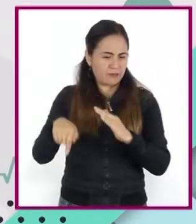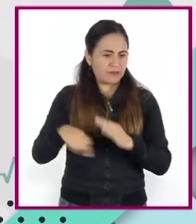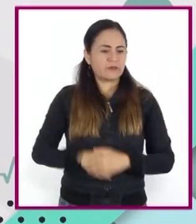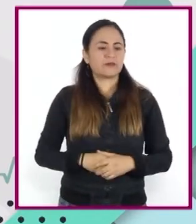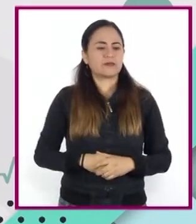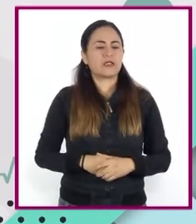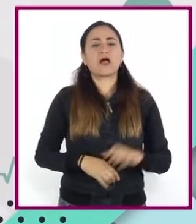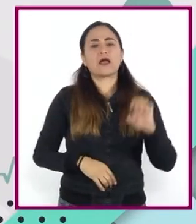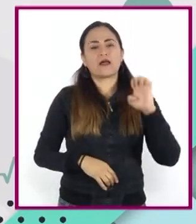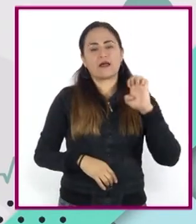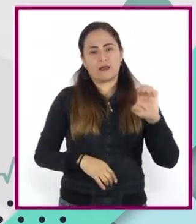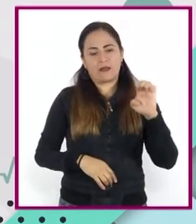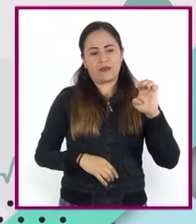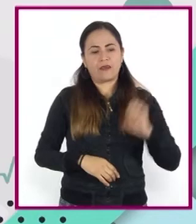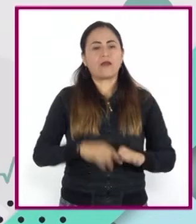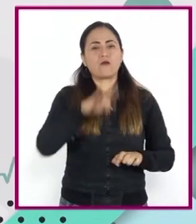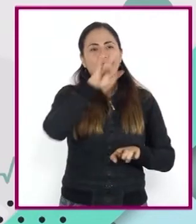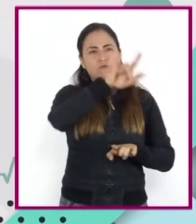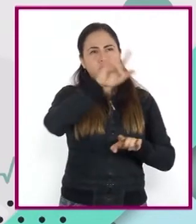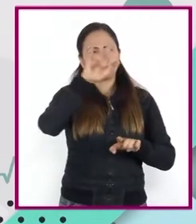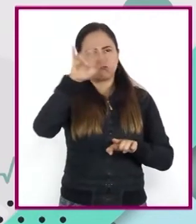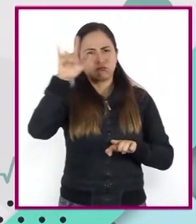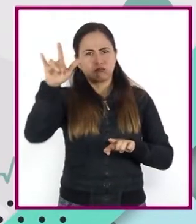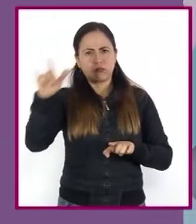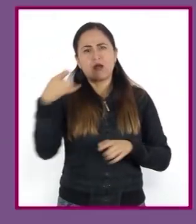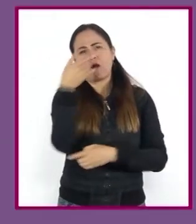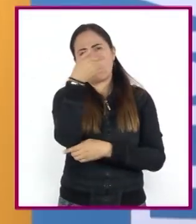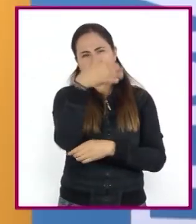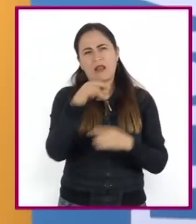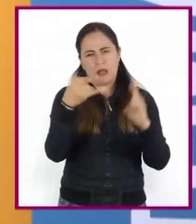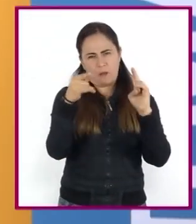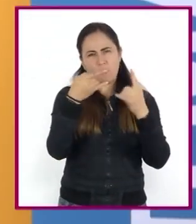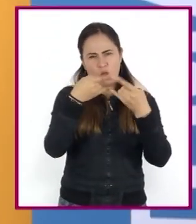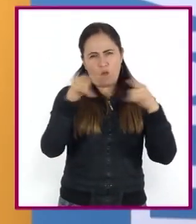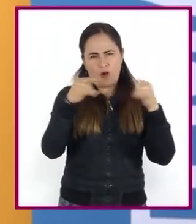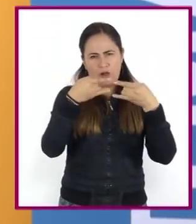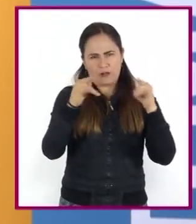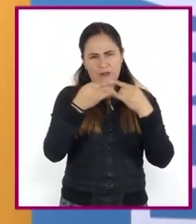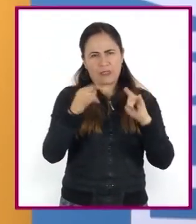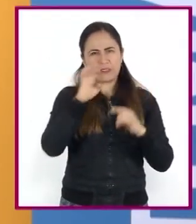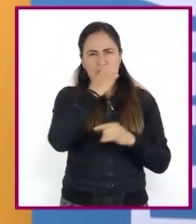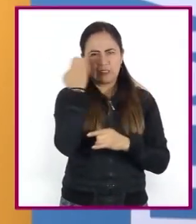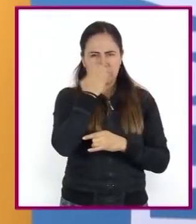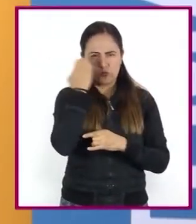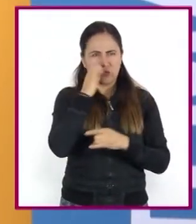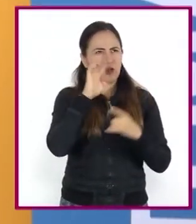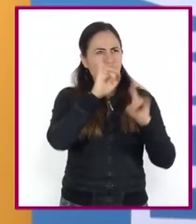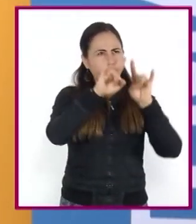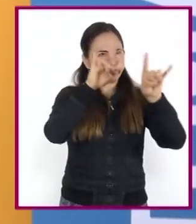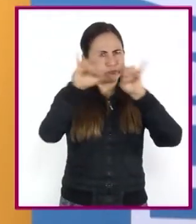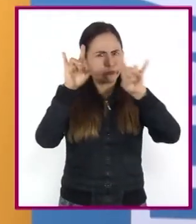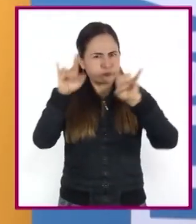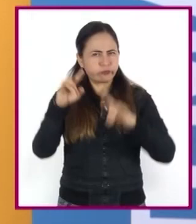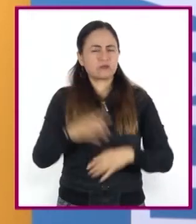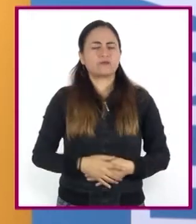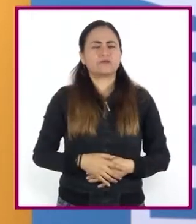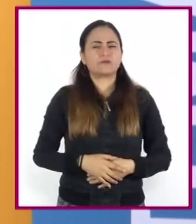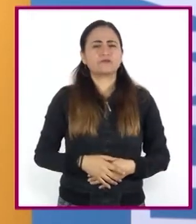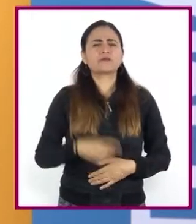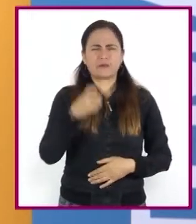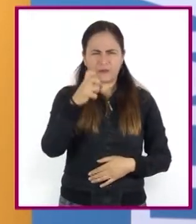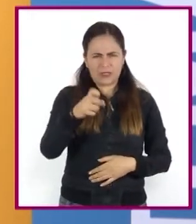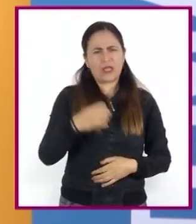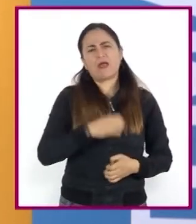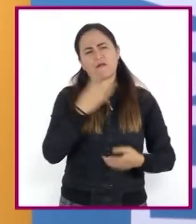carteles informativos pegados en la puerta de la escuela. Consideremos que una encuesta se puede realizar de distintas